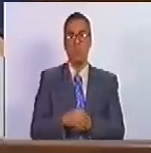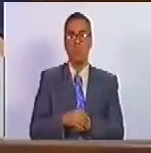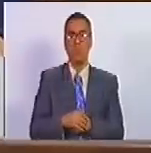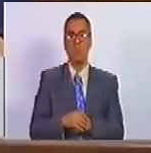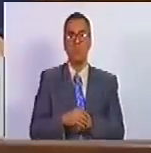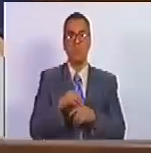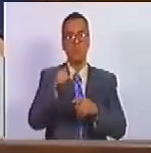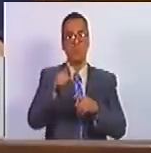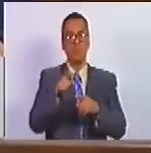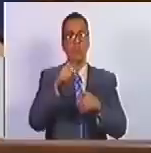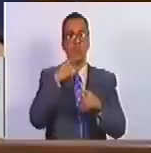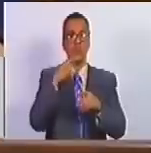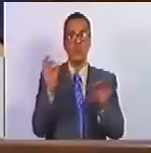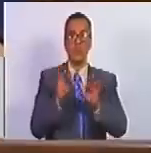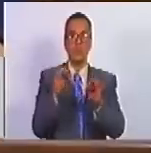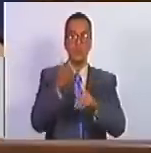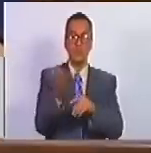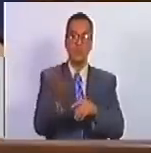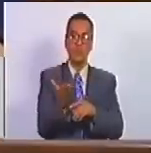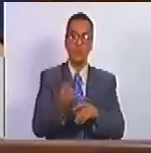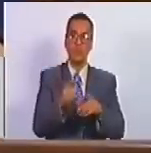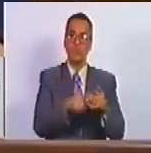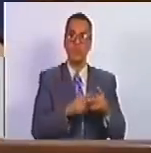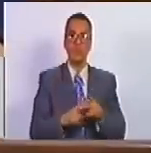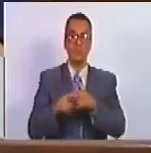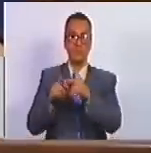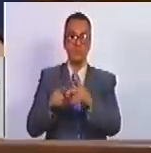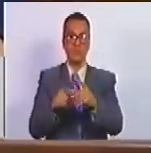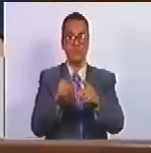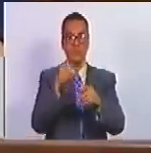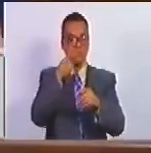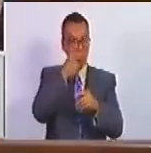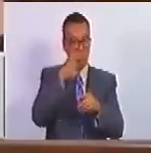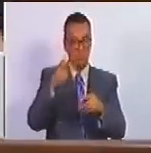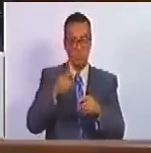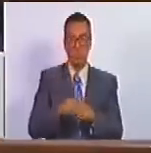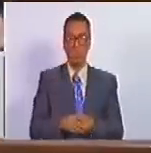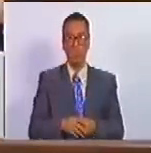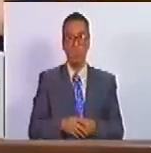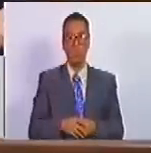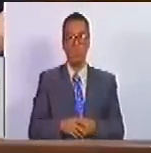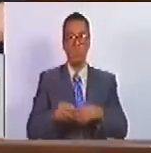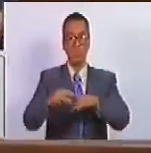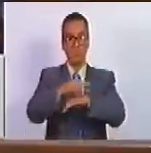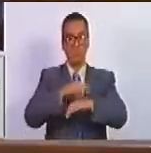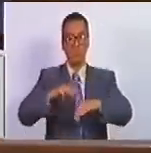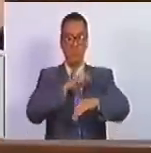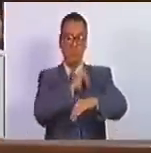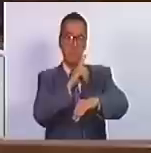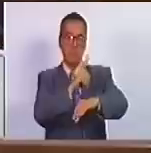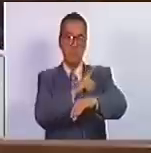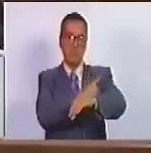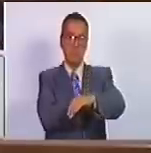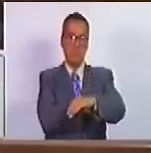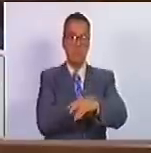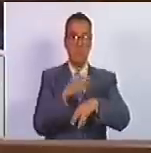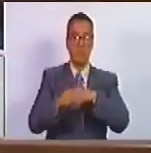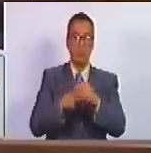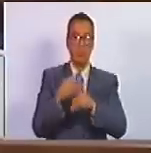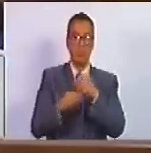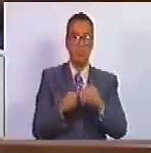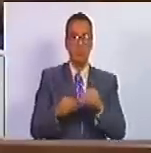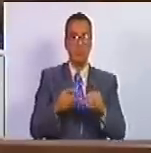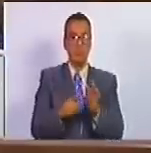Venezuela, sin perjuicio de lo previsto en materia de inspecciones. El Ministerio del Poder Popular, con competencia